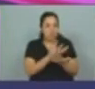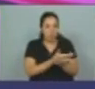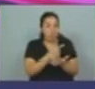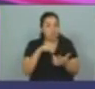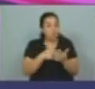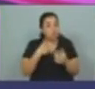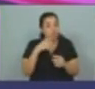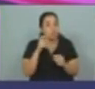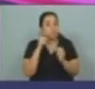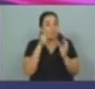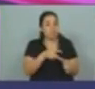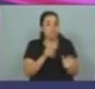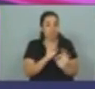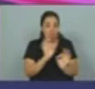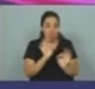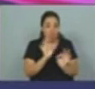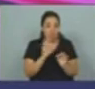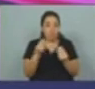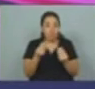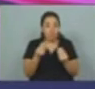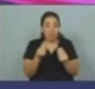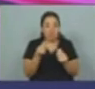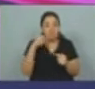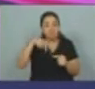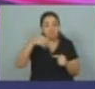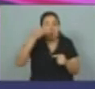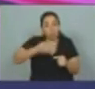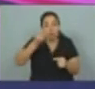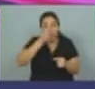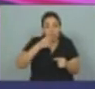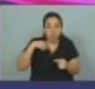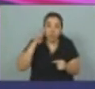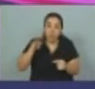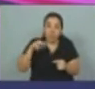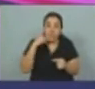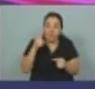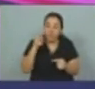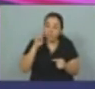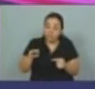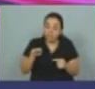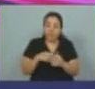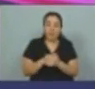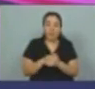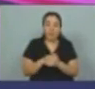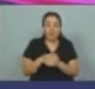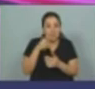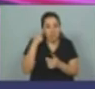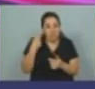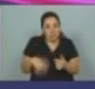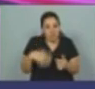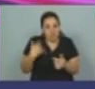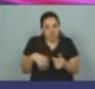Y no lo voy a hacer porque vi este fin de semana la vergüenza en la mirada de mis